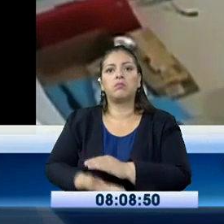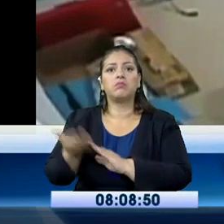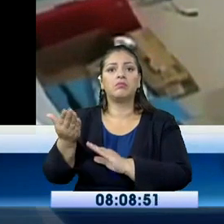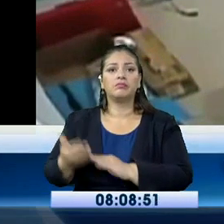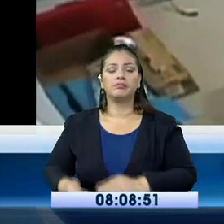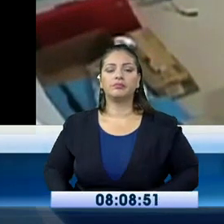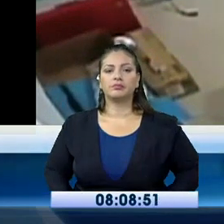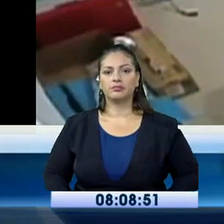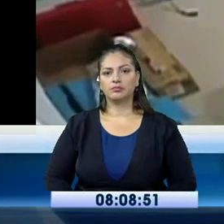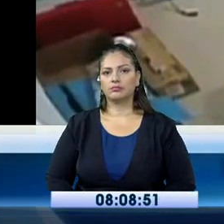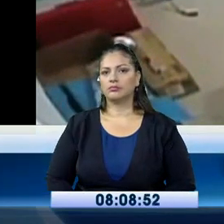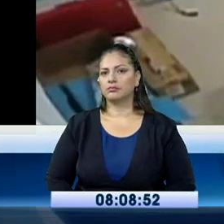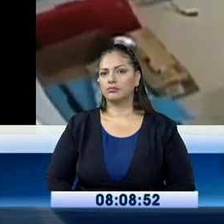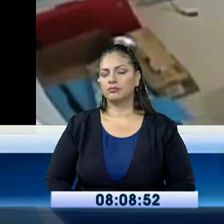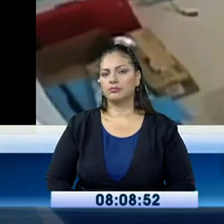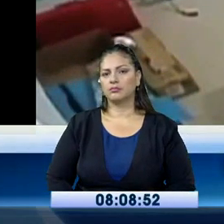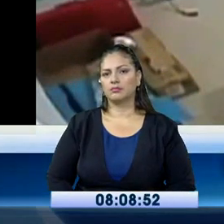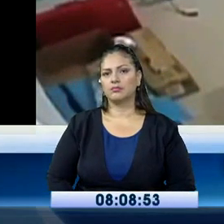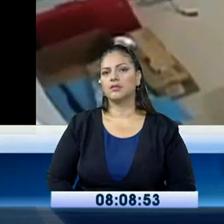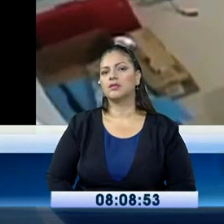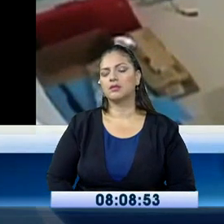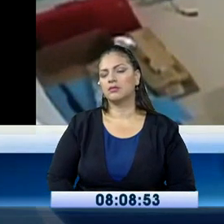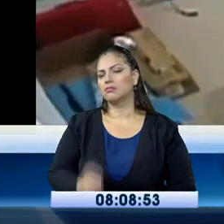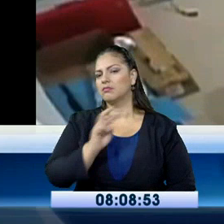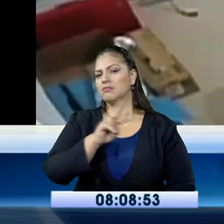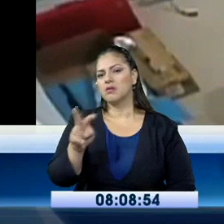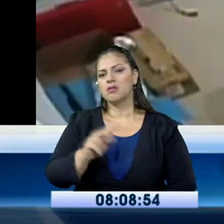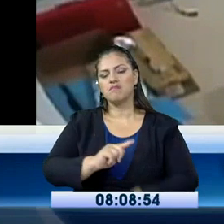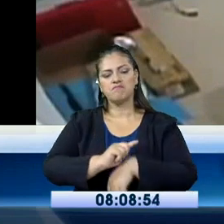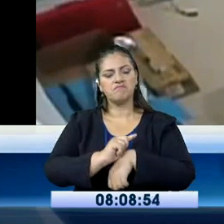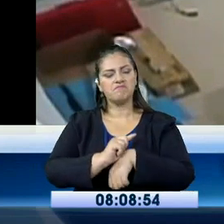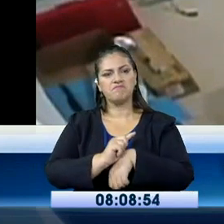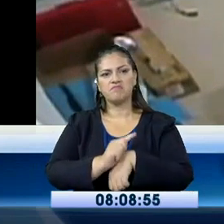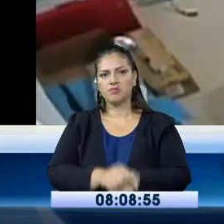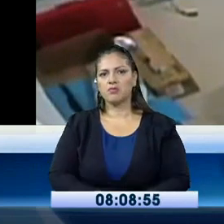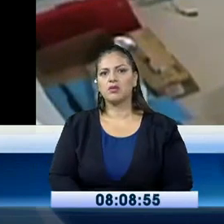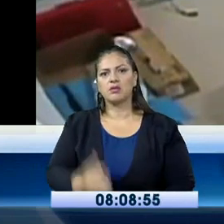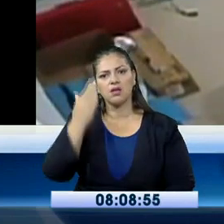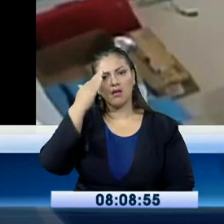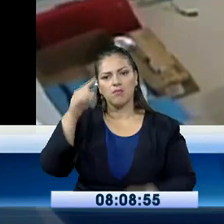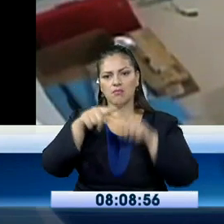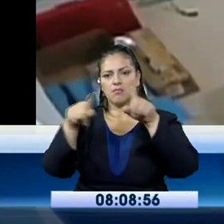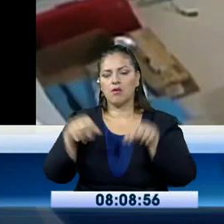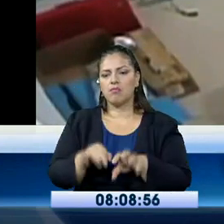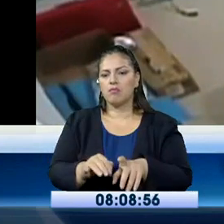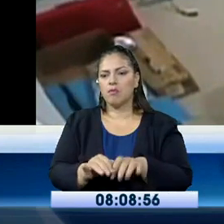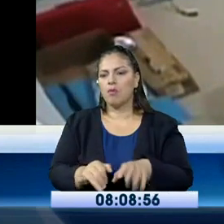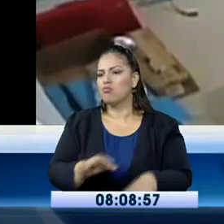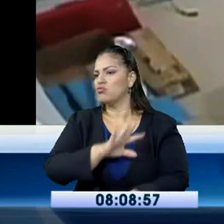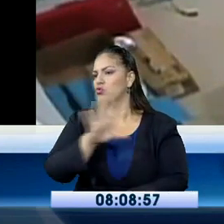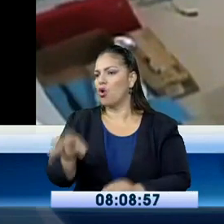el video, todo fue rápido. En realidad, ellos fueron directamente a los CPUs, desconectaron todo.